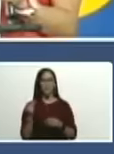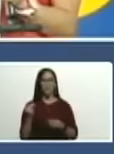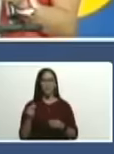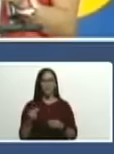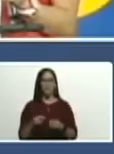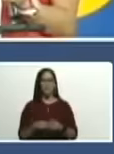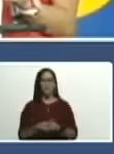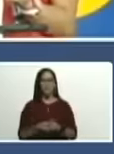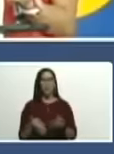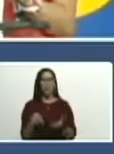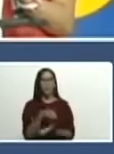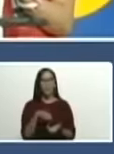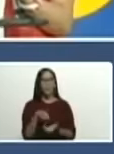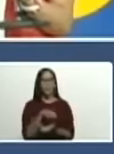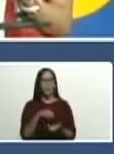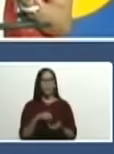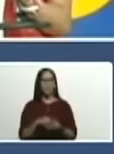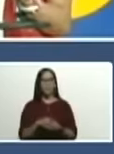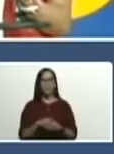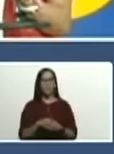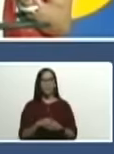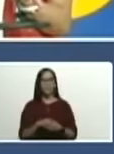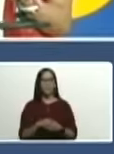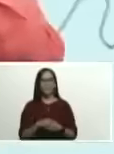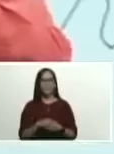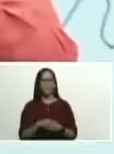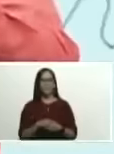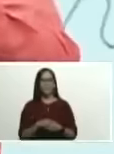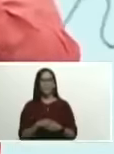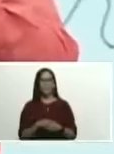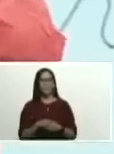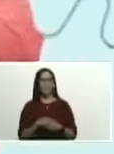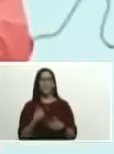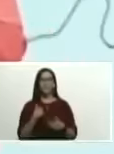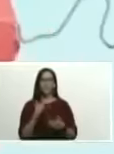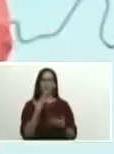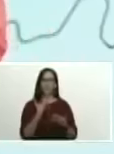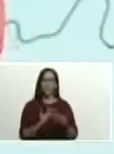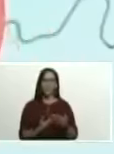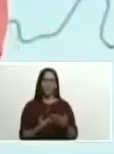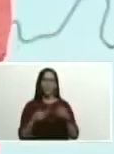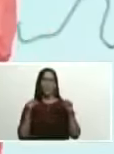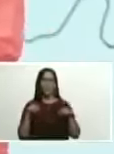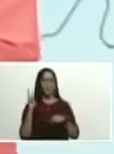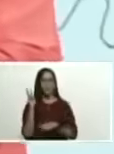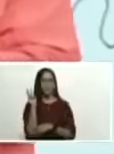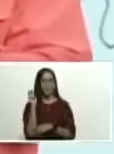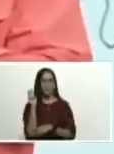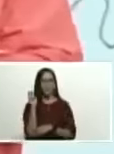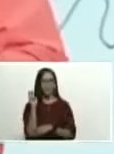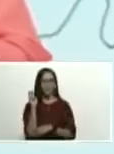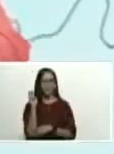Es un problema a resolver. Yo les pido que hoy es viernes, ¿verdad?